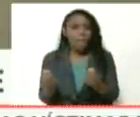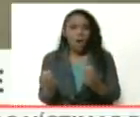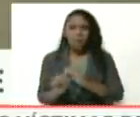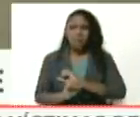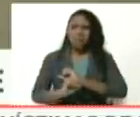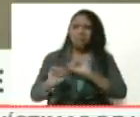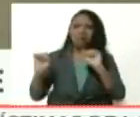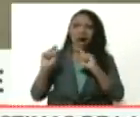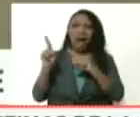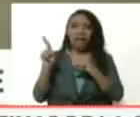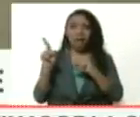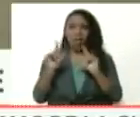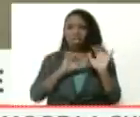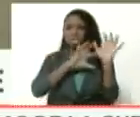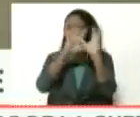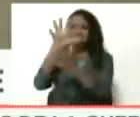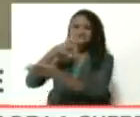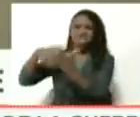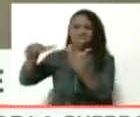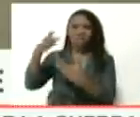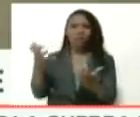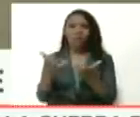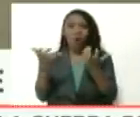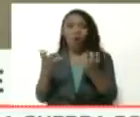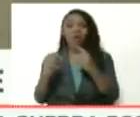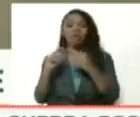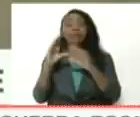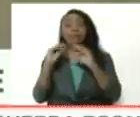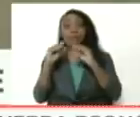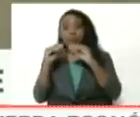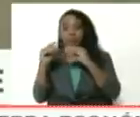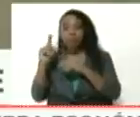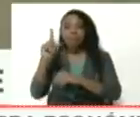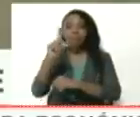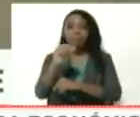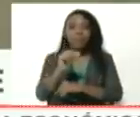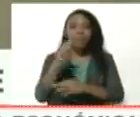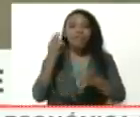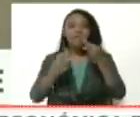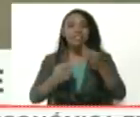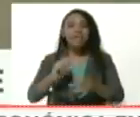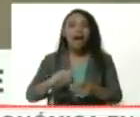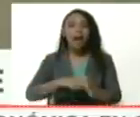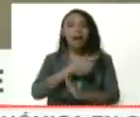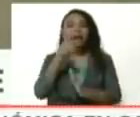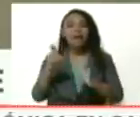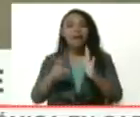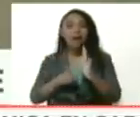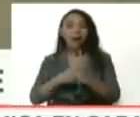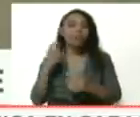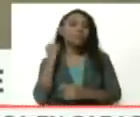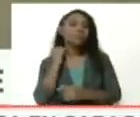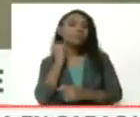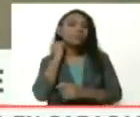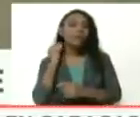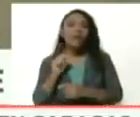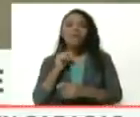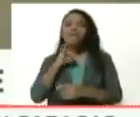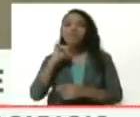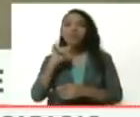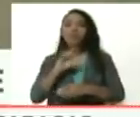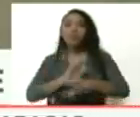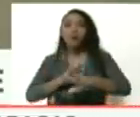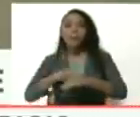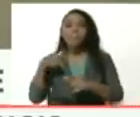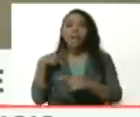la voracidad de ese fuego. Hablé también con el fiscal general, me informó que mañana envía a